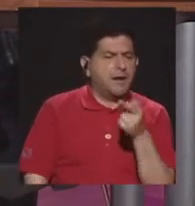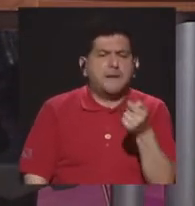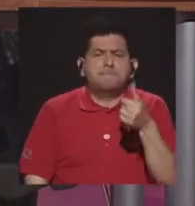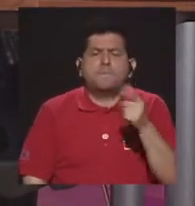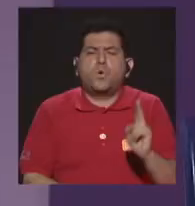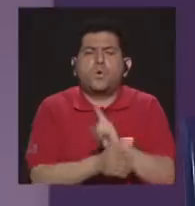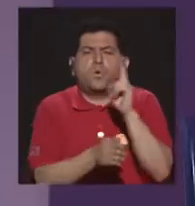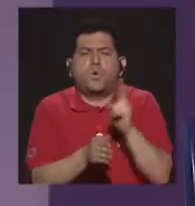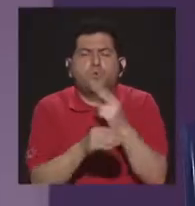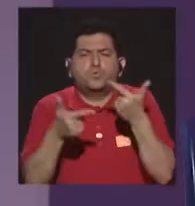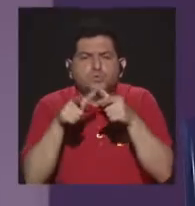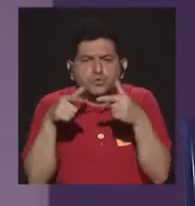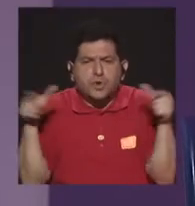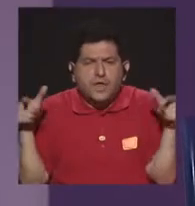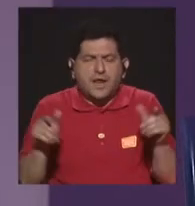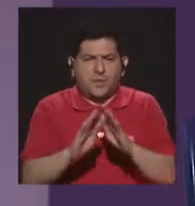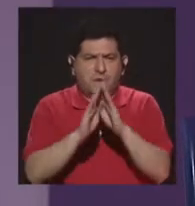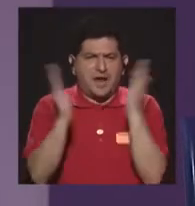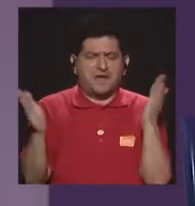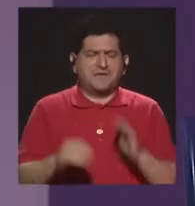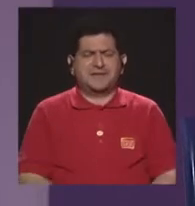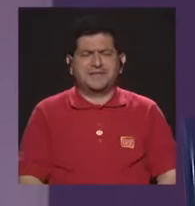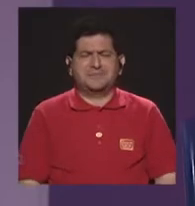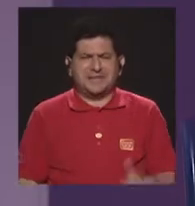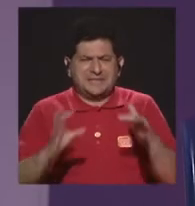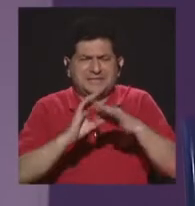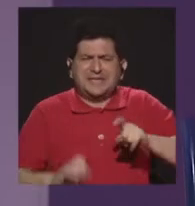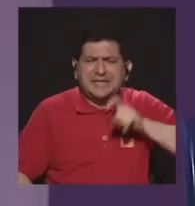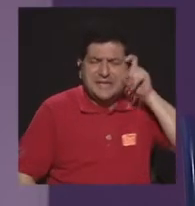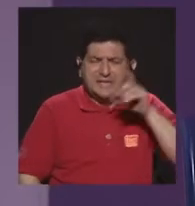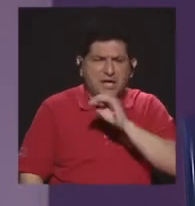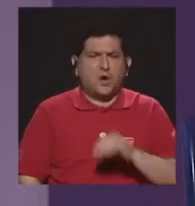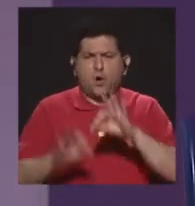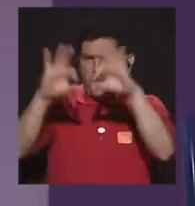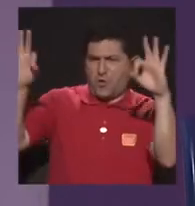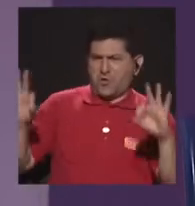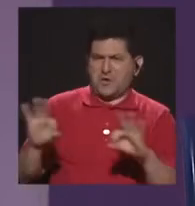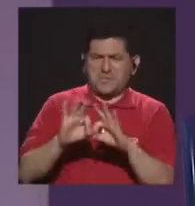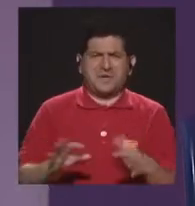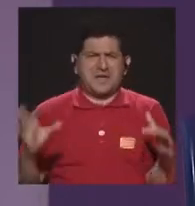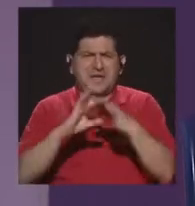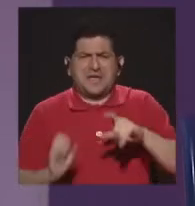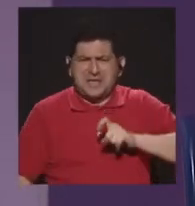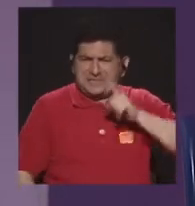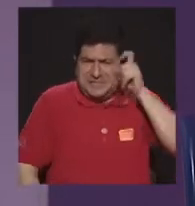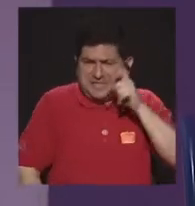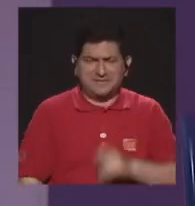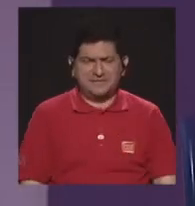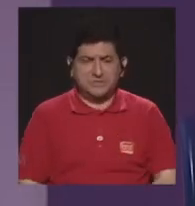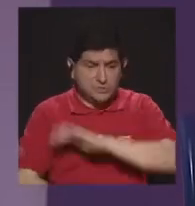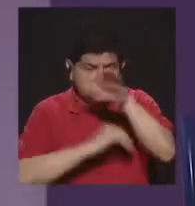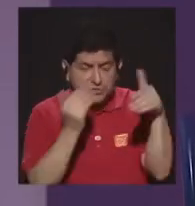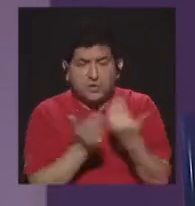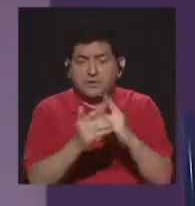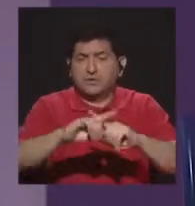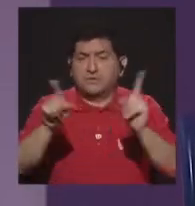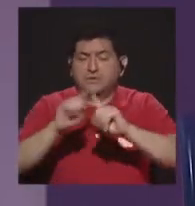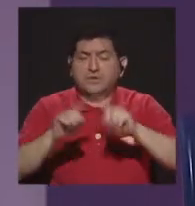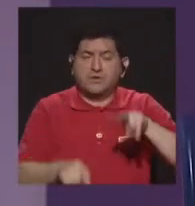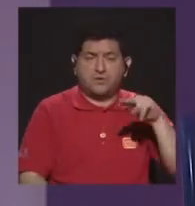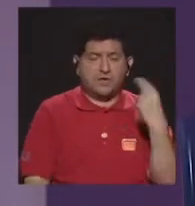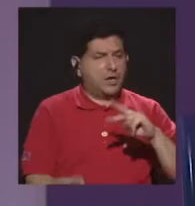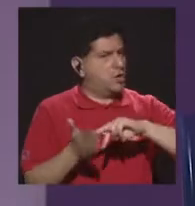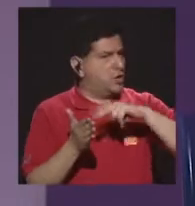poca utilización de lenguaje abiertamente sexista o de imágenes sexistas en comparación con el total de las noticias.